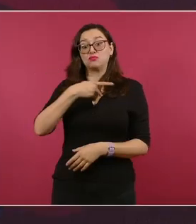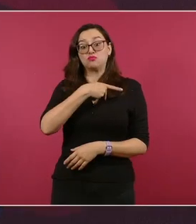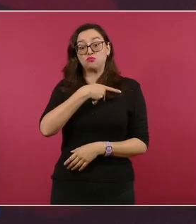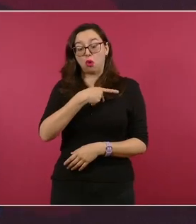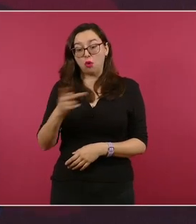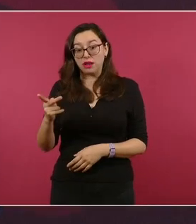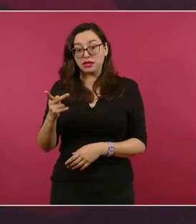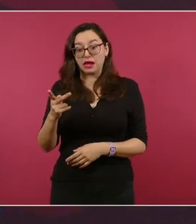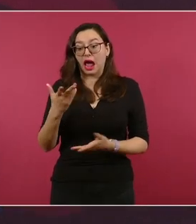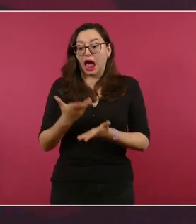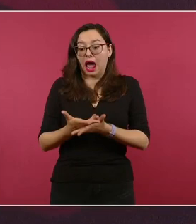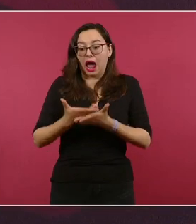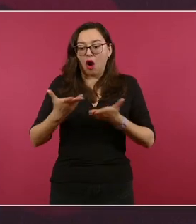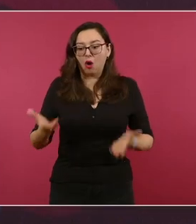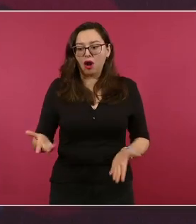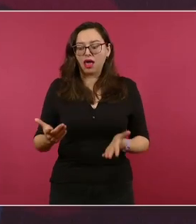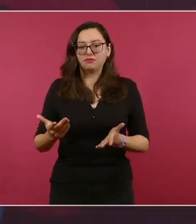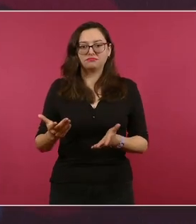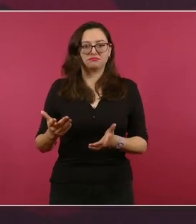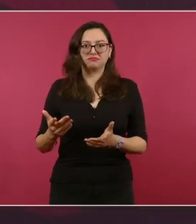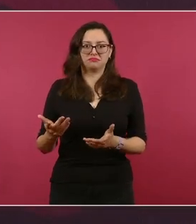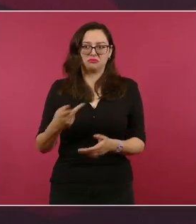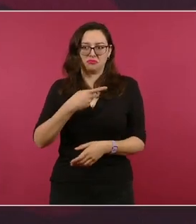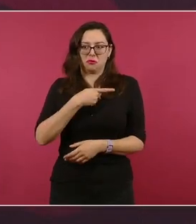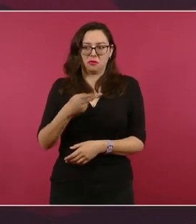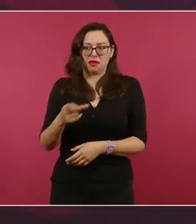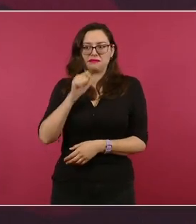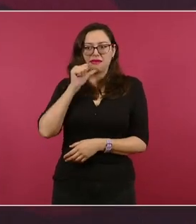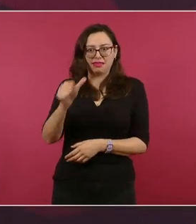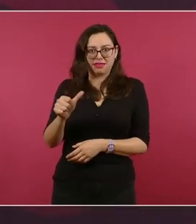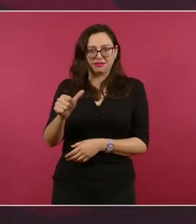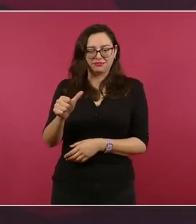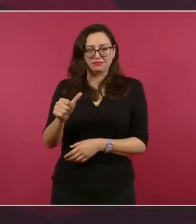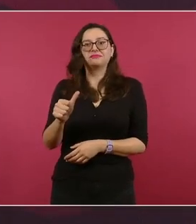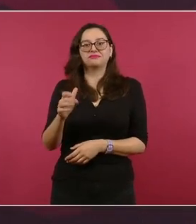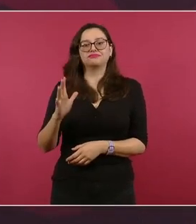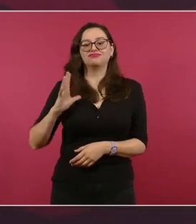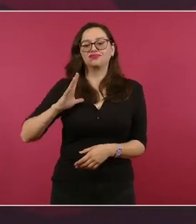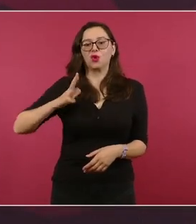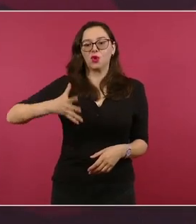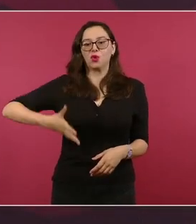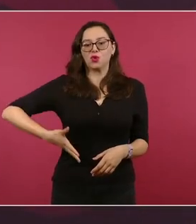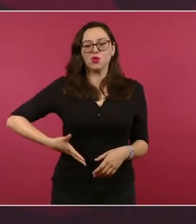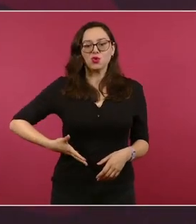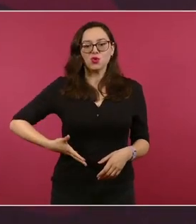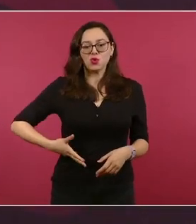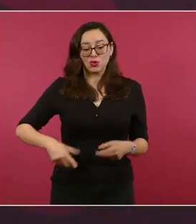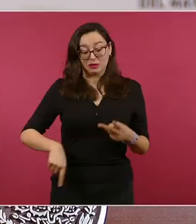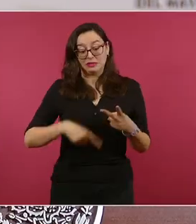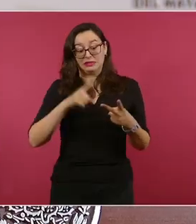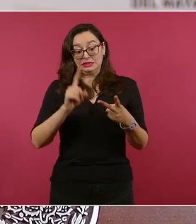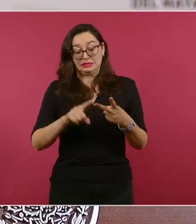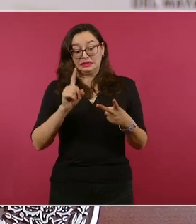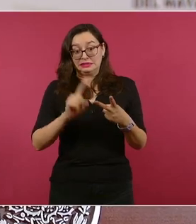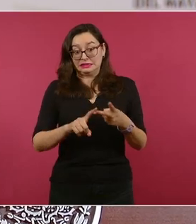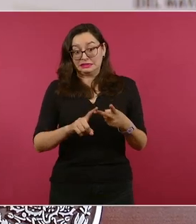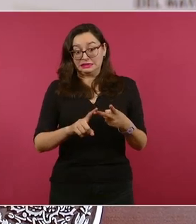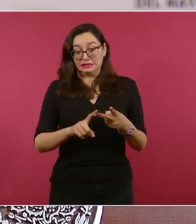5 millones de personas. Y otra cosa que me llena de orgullo, se redujo la desigualdad,